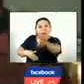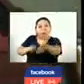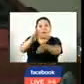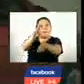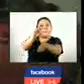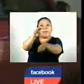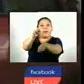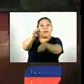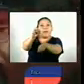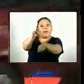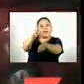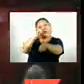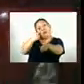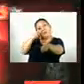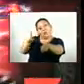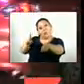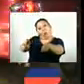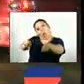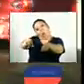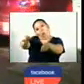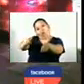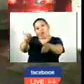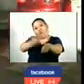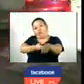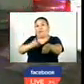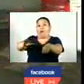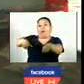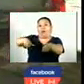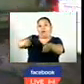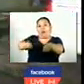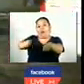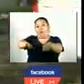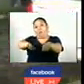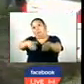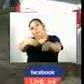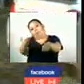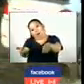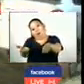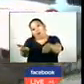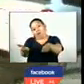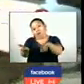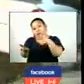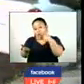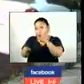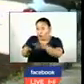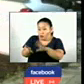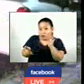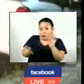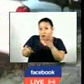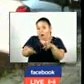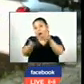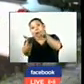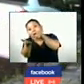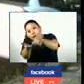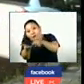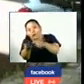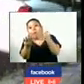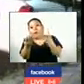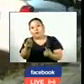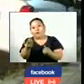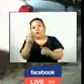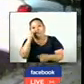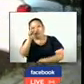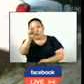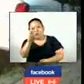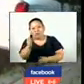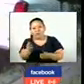parqueado y vimos nada más el vehículo culpable porque estaba volcado. Nada más y la persona según dicen la que estaba dentro del vehículo que eran